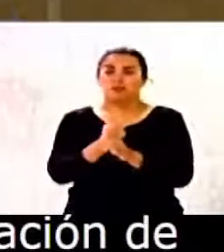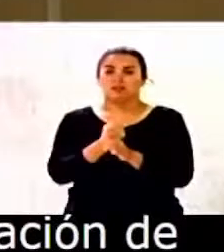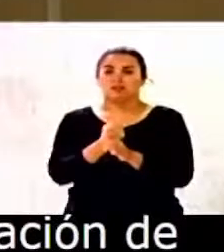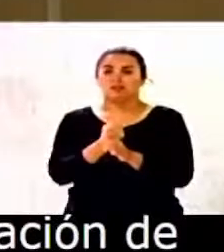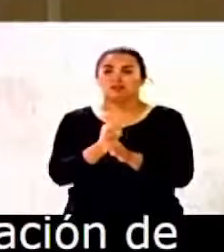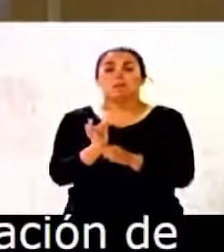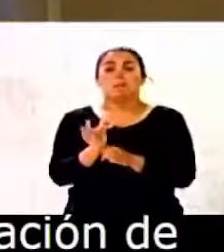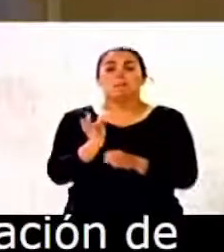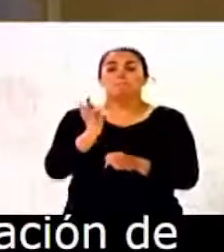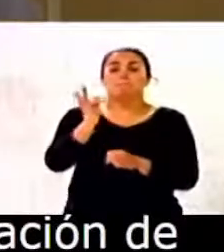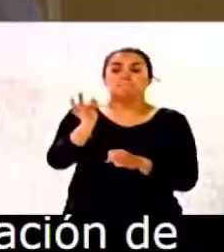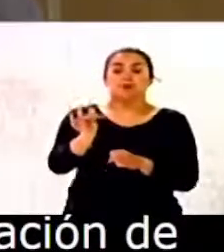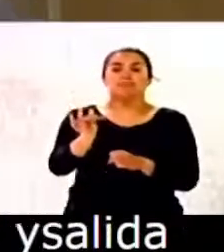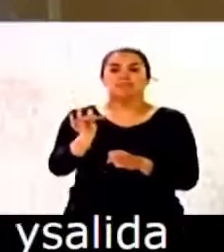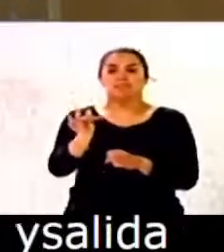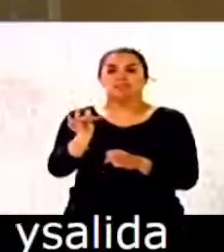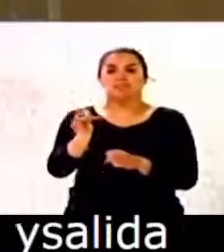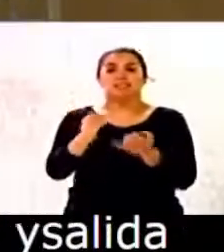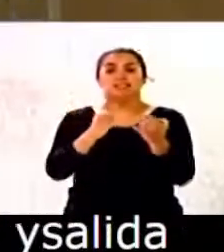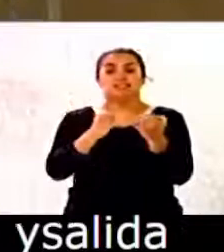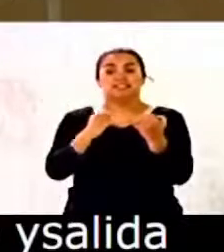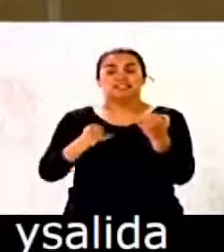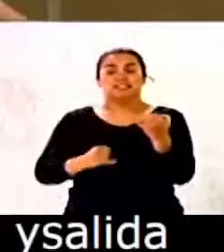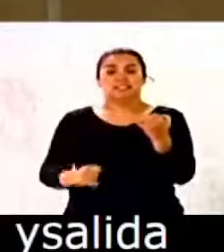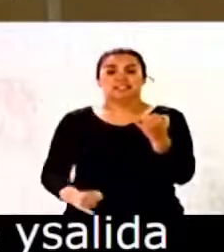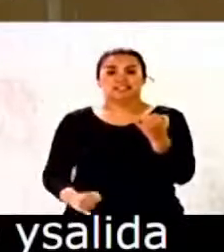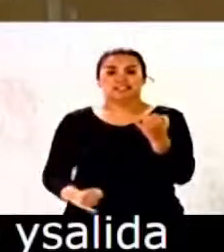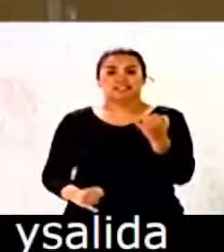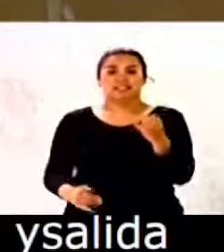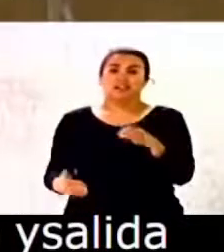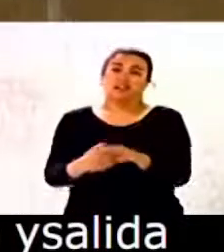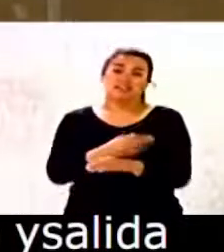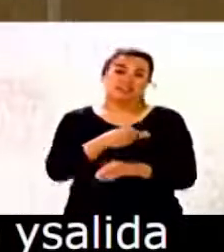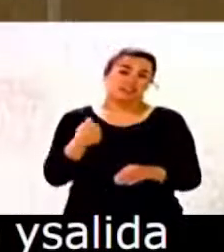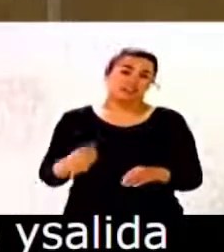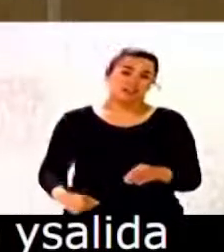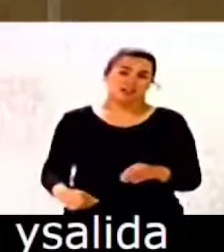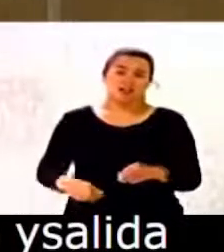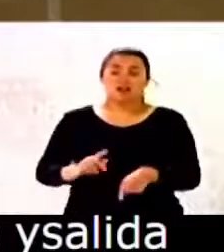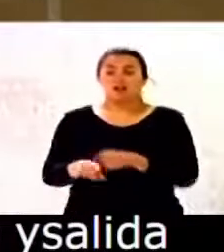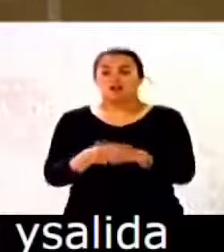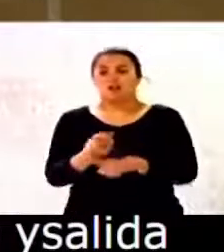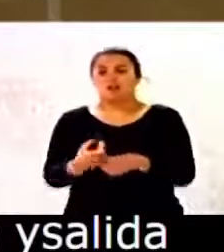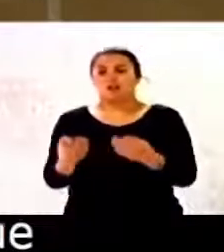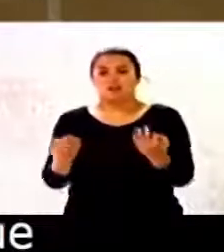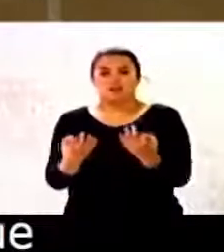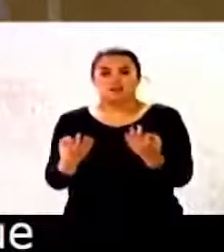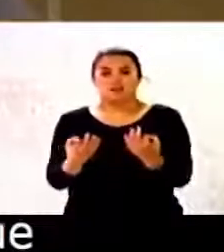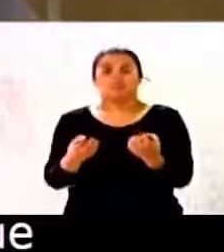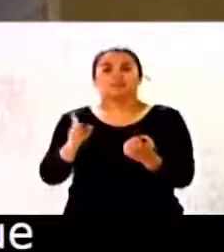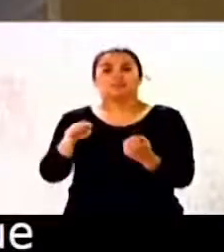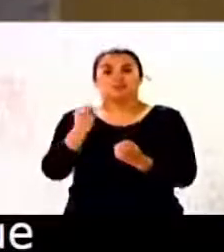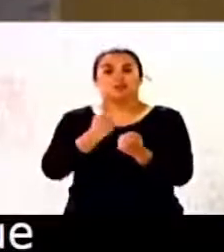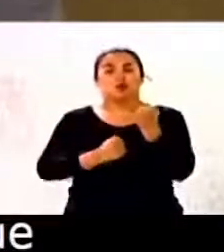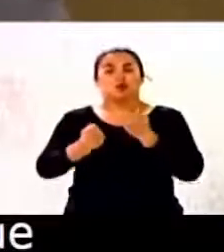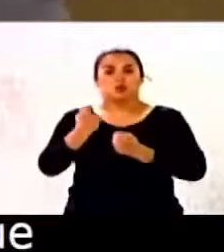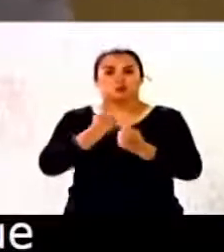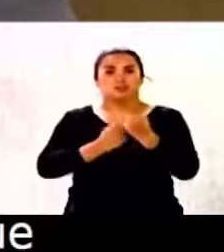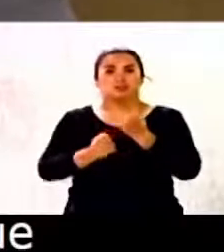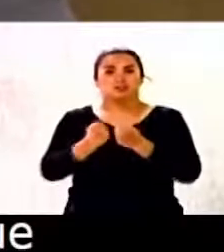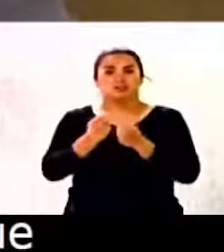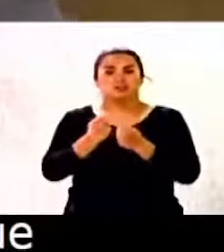justa de la crisis que primero fue sanitaria, que posteriormente fue económica